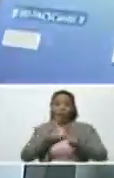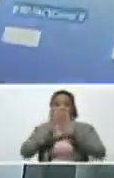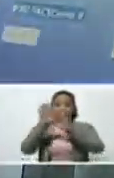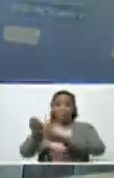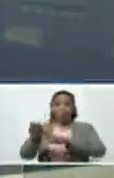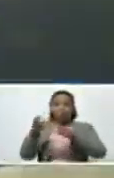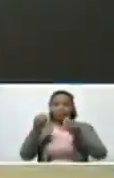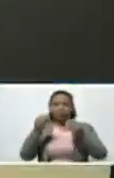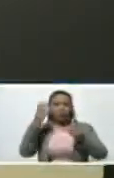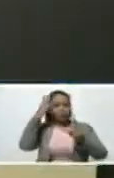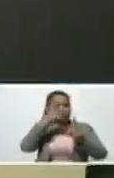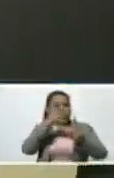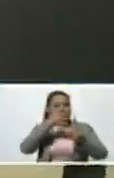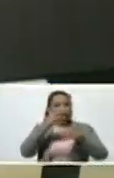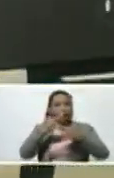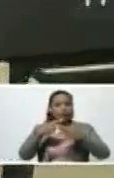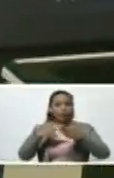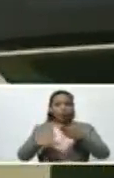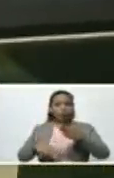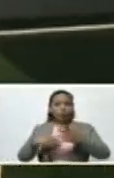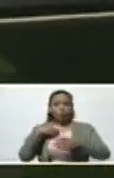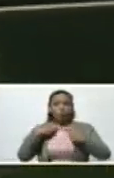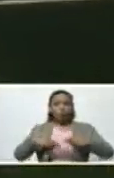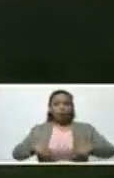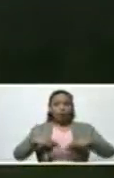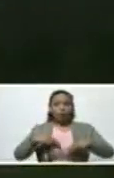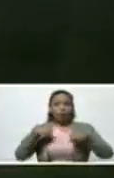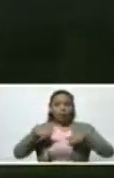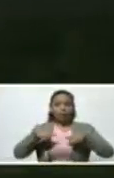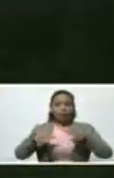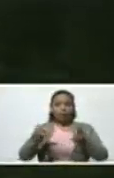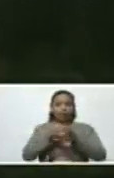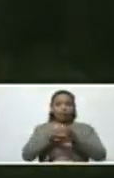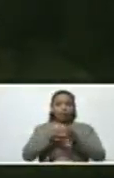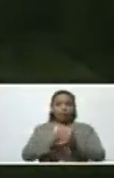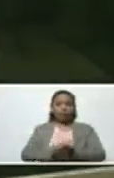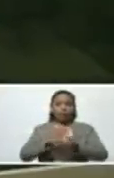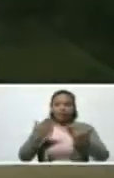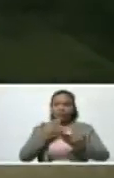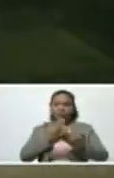mucho la formación de recursos humanos. Y bueno, este es un equipo que